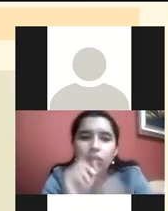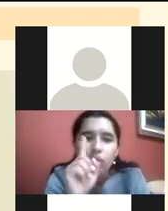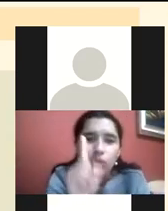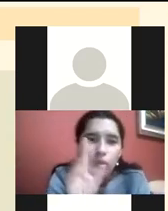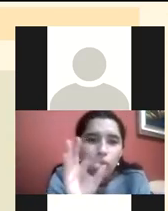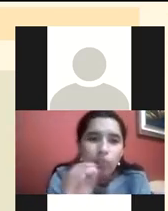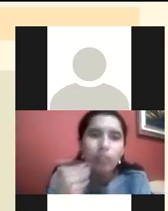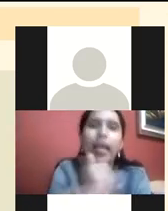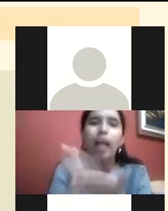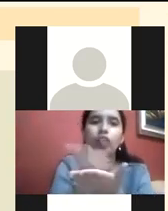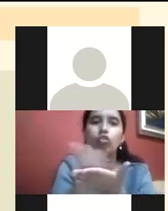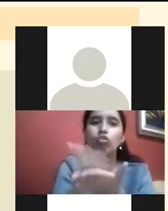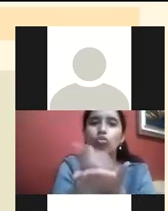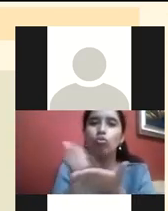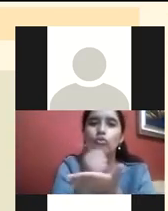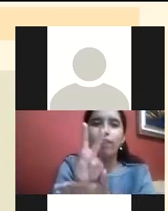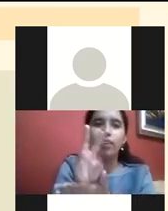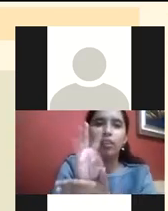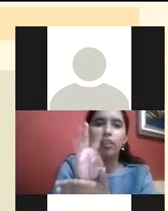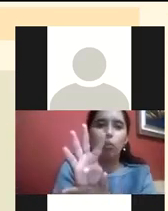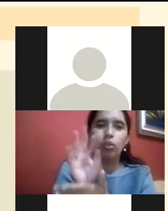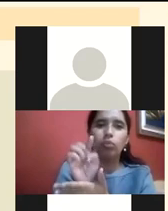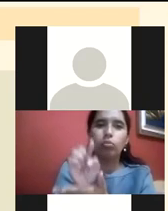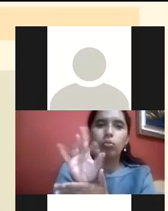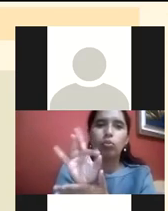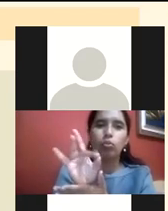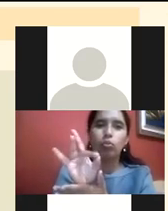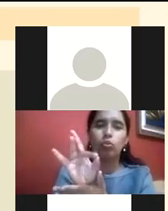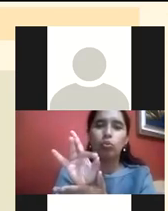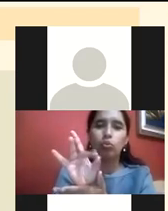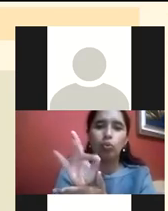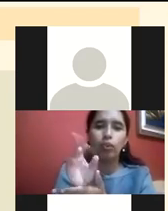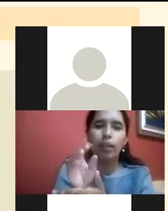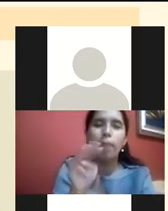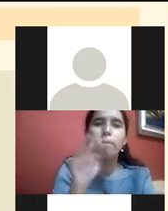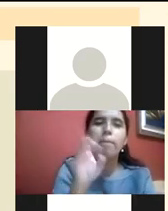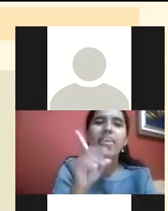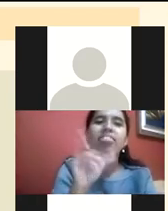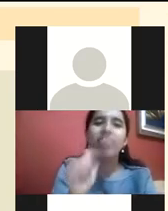azul, 24.8, que es la media. Y a cada lado